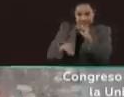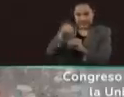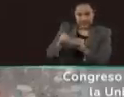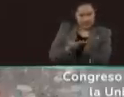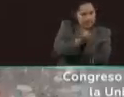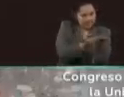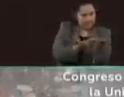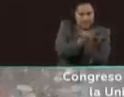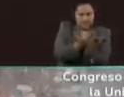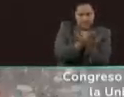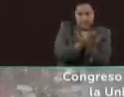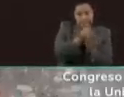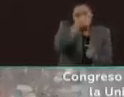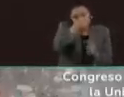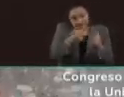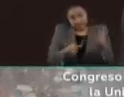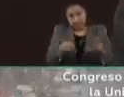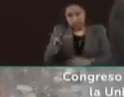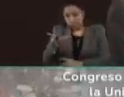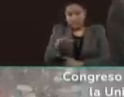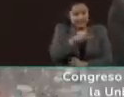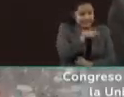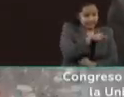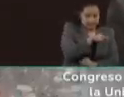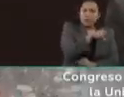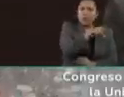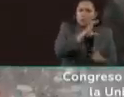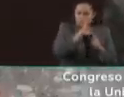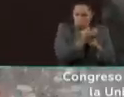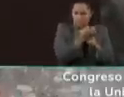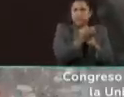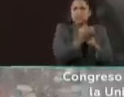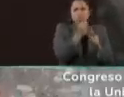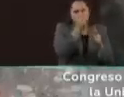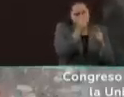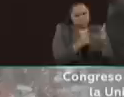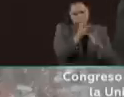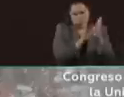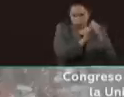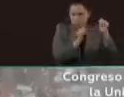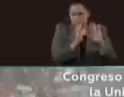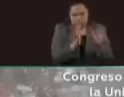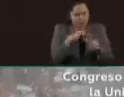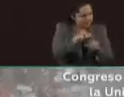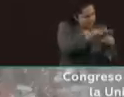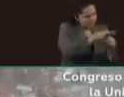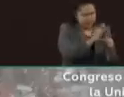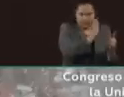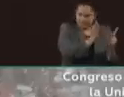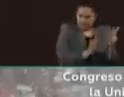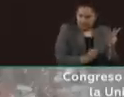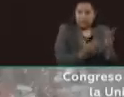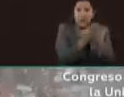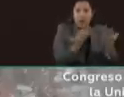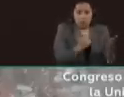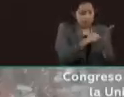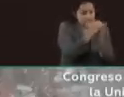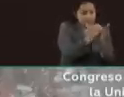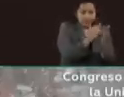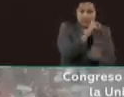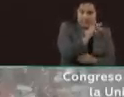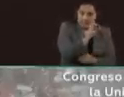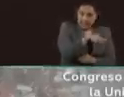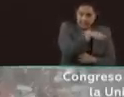17 fueron aprobadas por la Comisión de Puntos Constitucionales y los dictámenes están